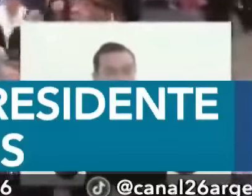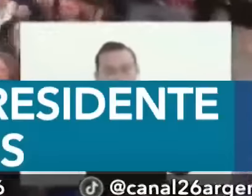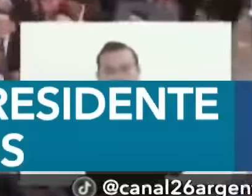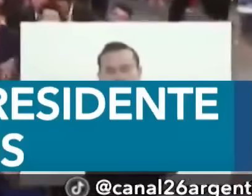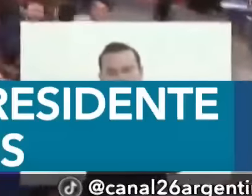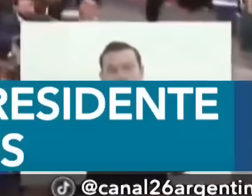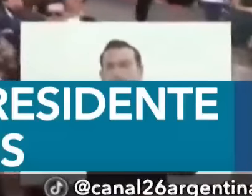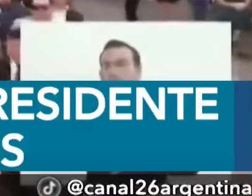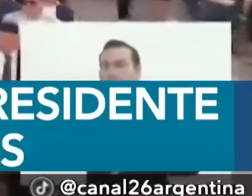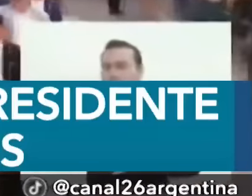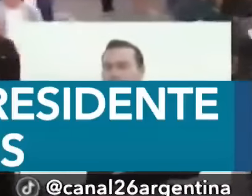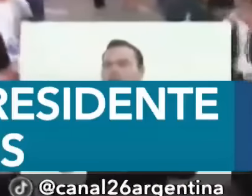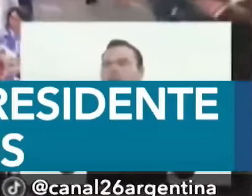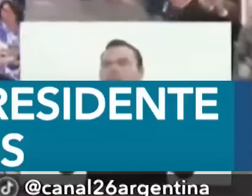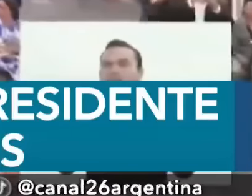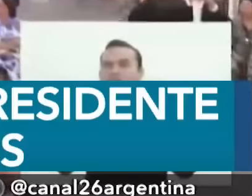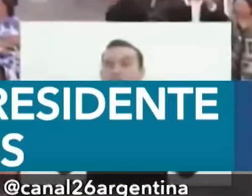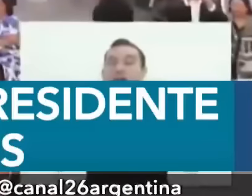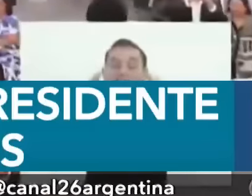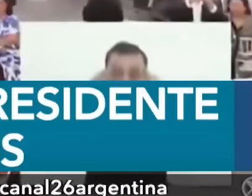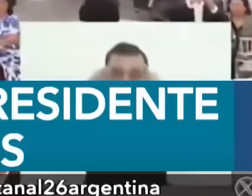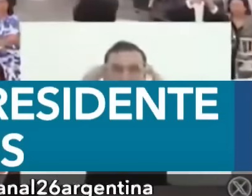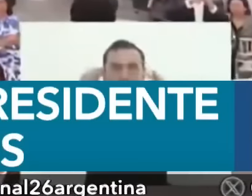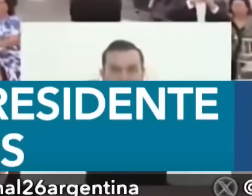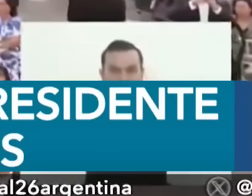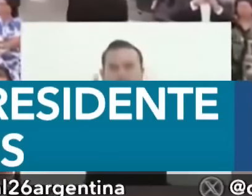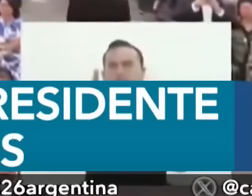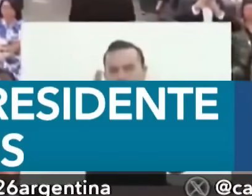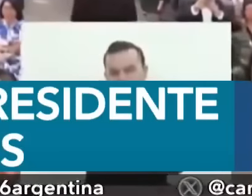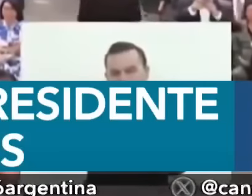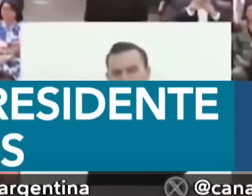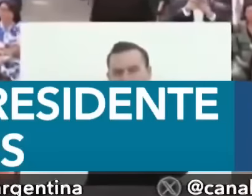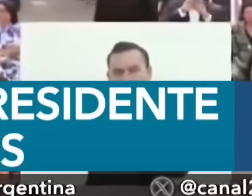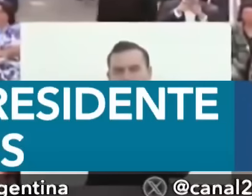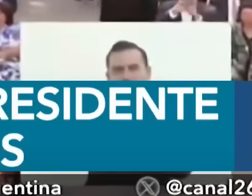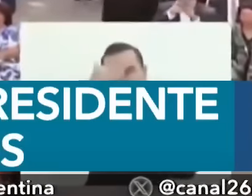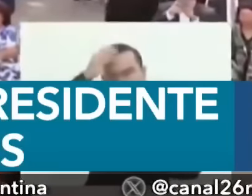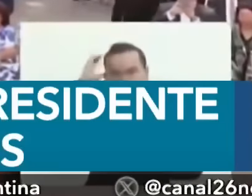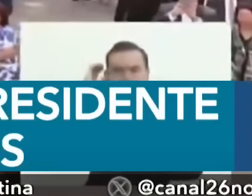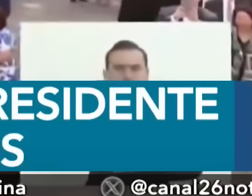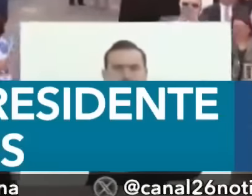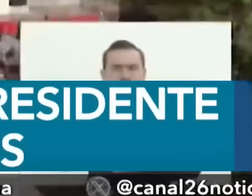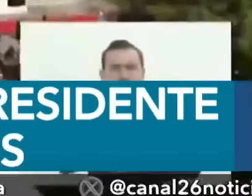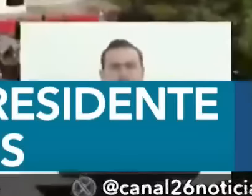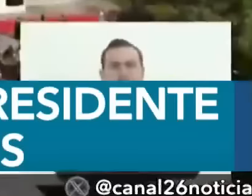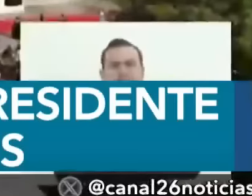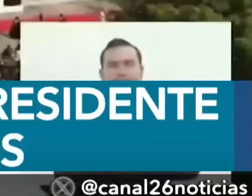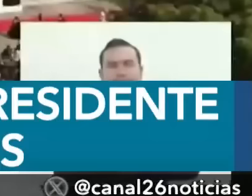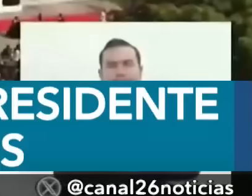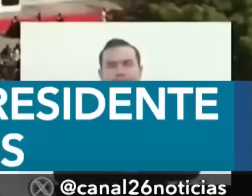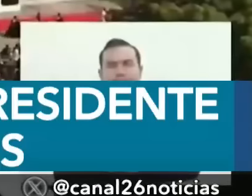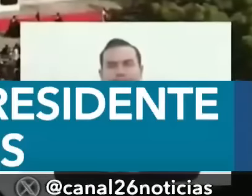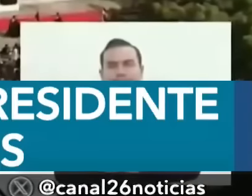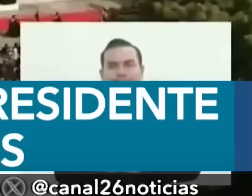un seguimiento muy, muy cercano con la economía del país, así como lo hizo para erradicar la inseguridad del país. Bueno, entonces hay mucha expectativa puesta en él. De hecho, el